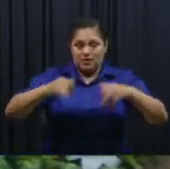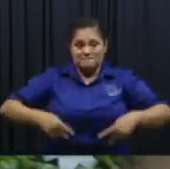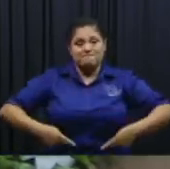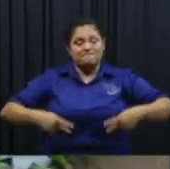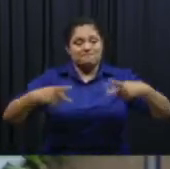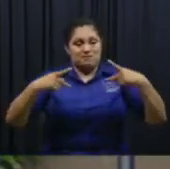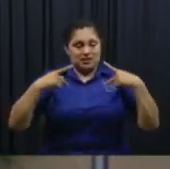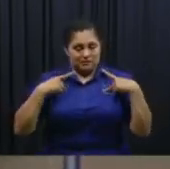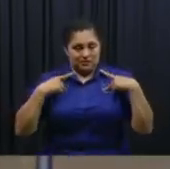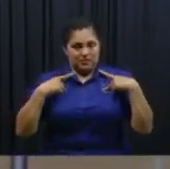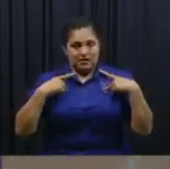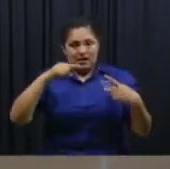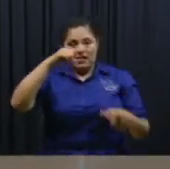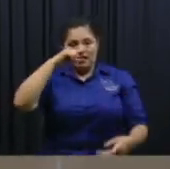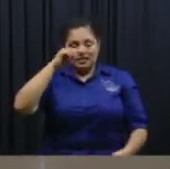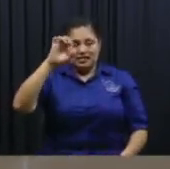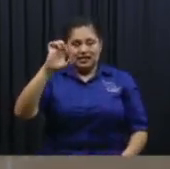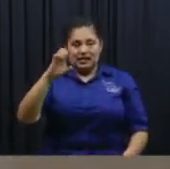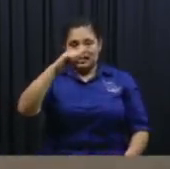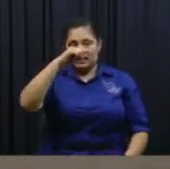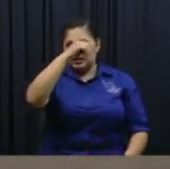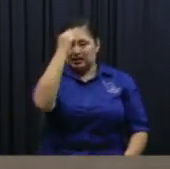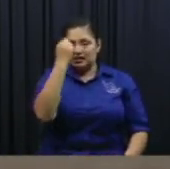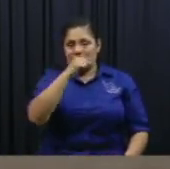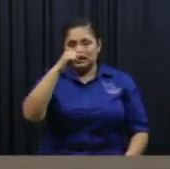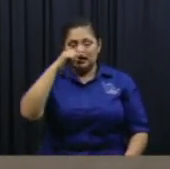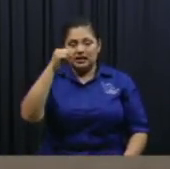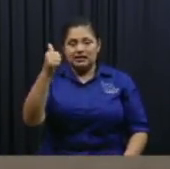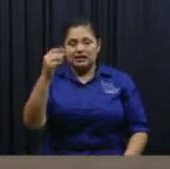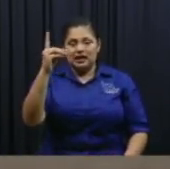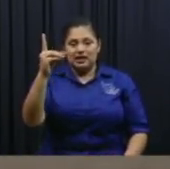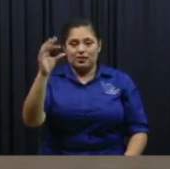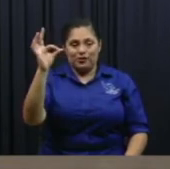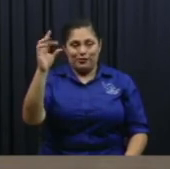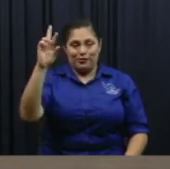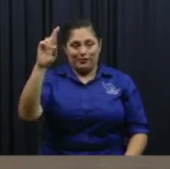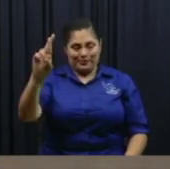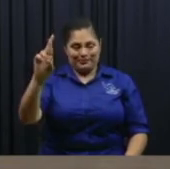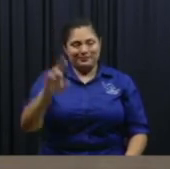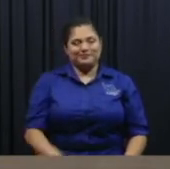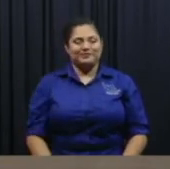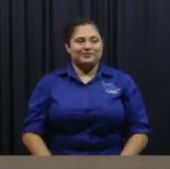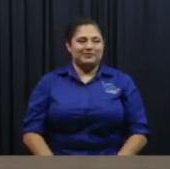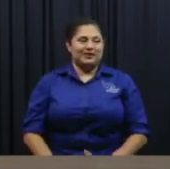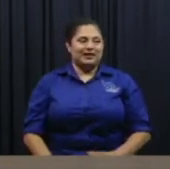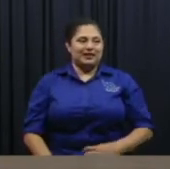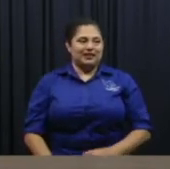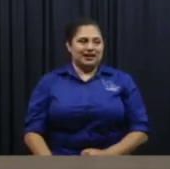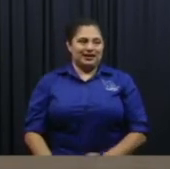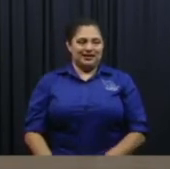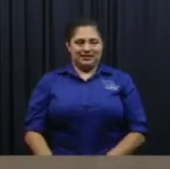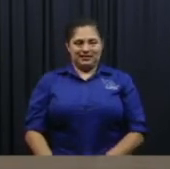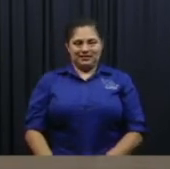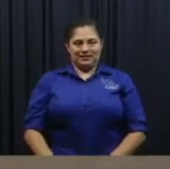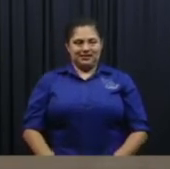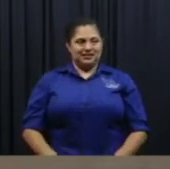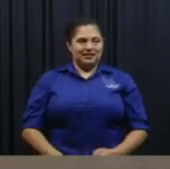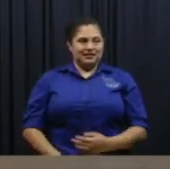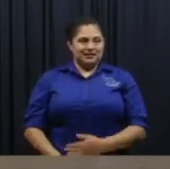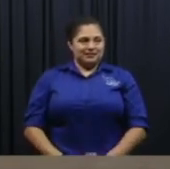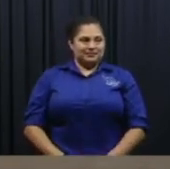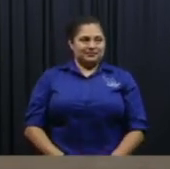deberes para después de su muerte le vamos a poner nombre no me gustan esos vamos a poner un nombre